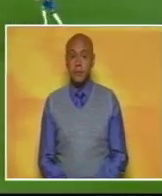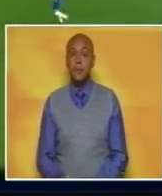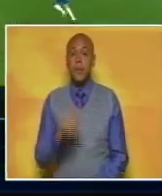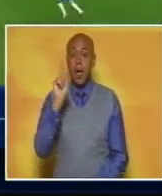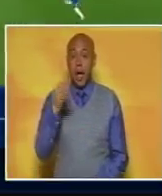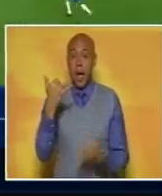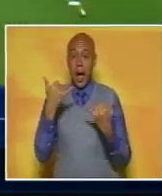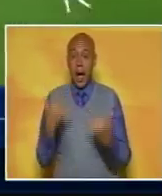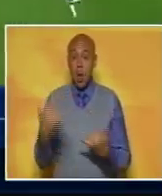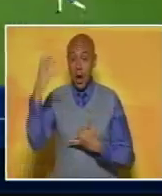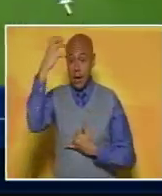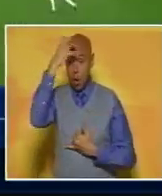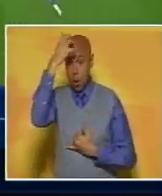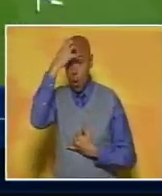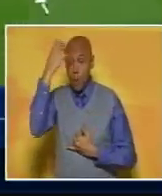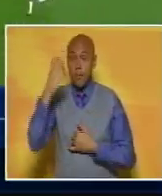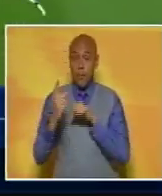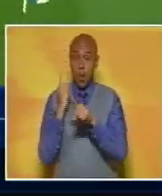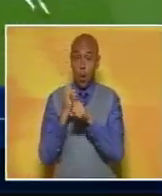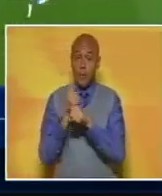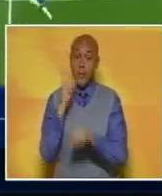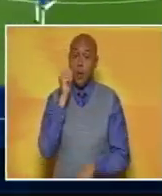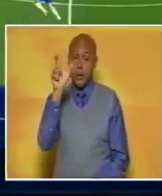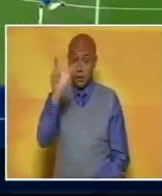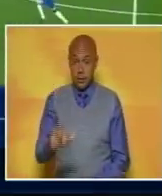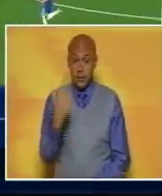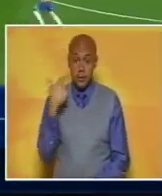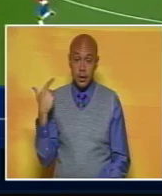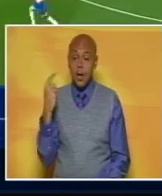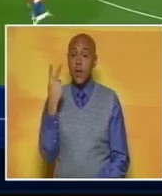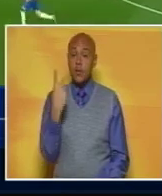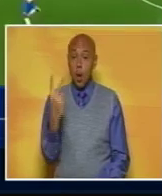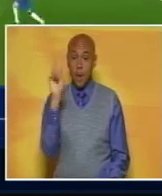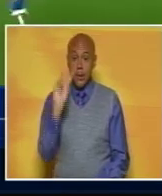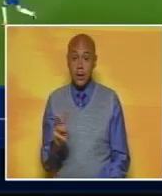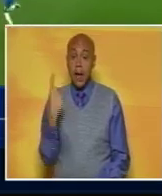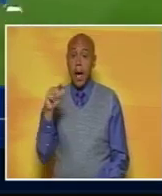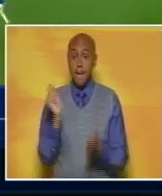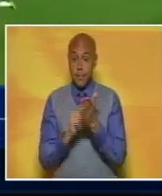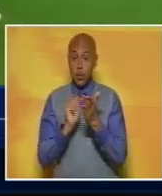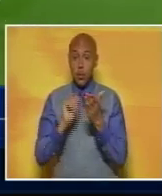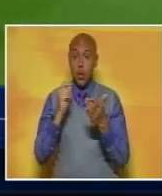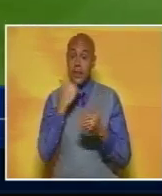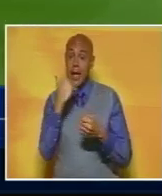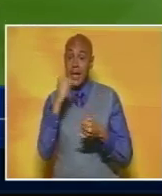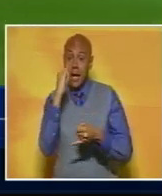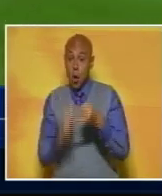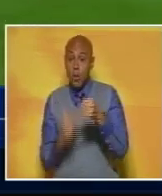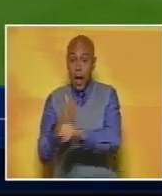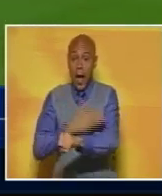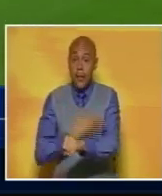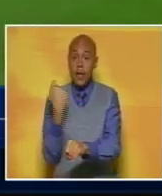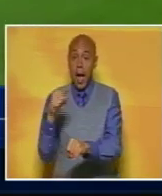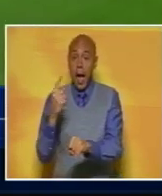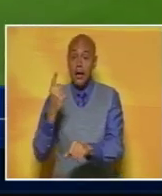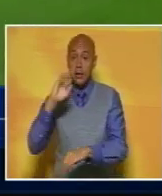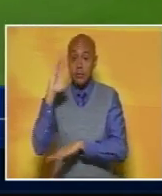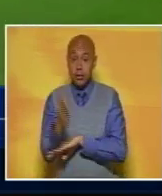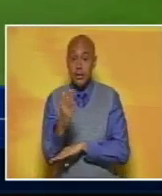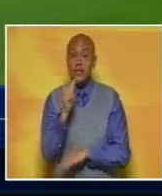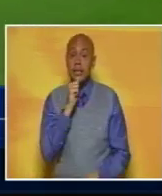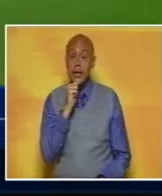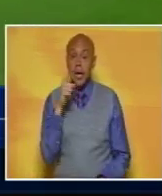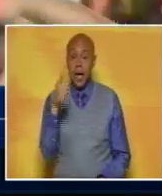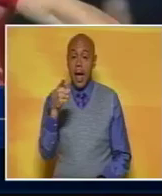Pasamos a la Copa del Rey, porque el Granada de los venezolanos Darwin Machís y Yángel Herrera avanzó a semifinales de la competición tras derrotar in extremis